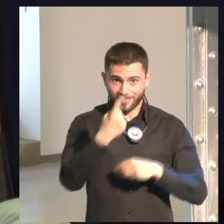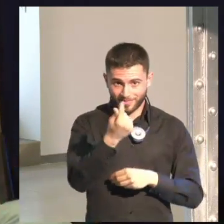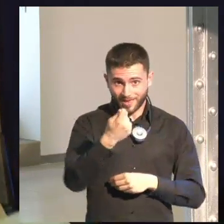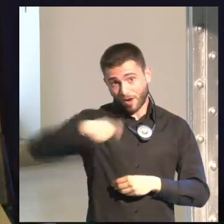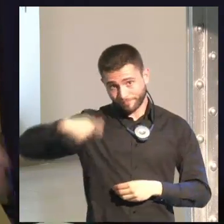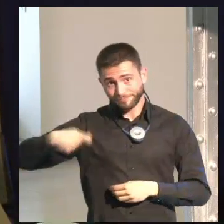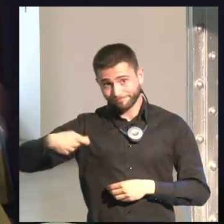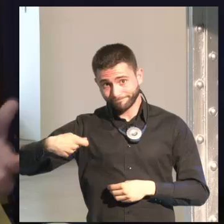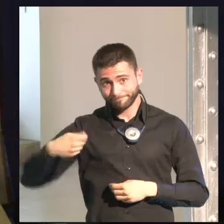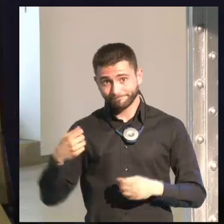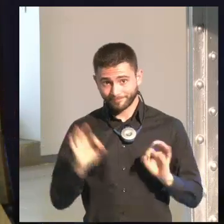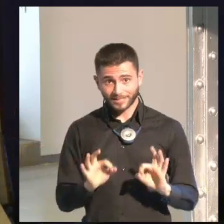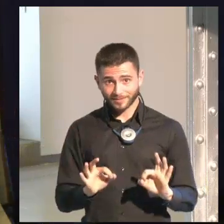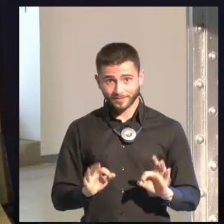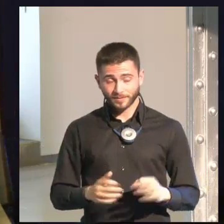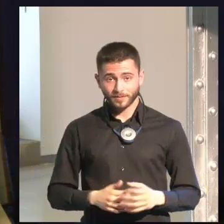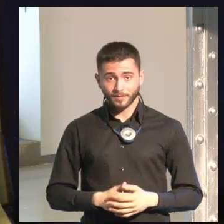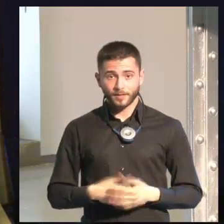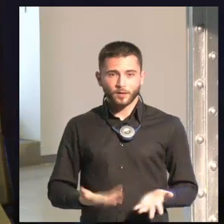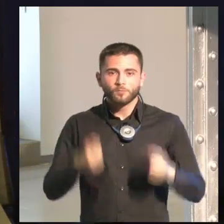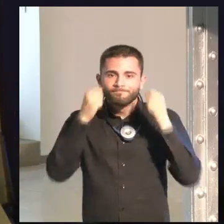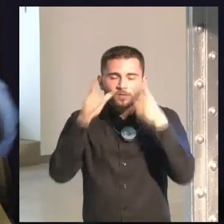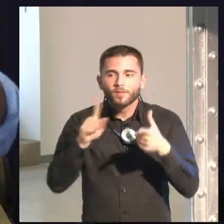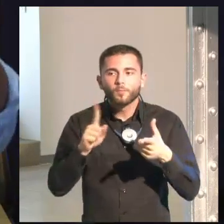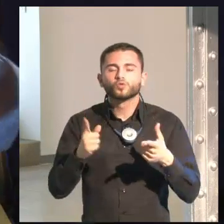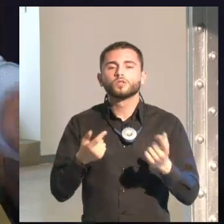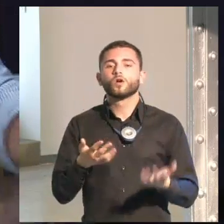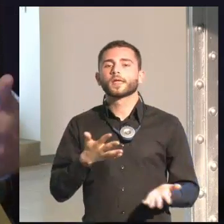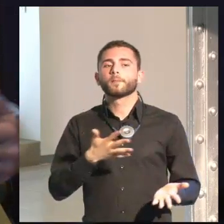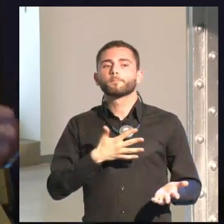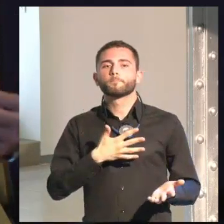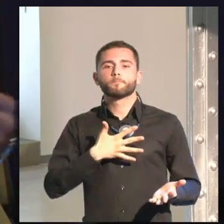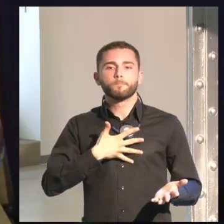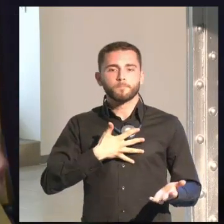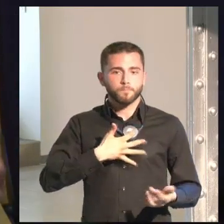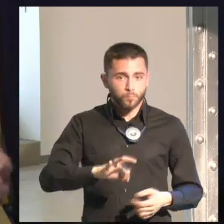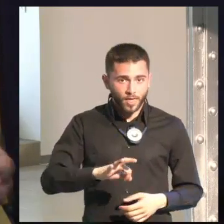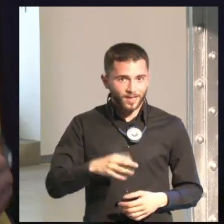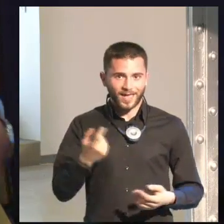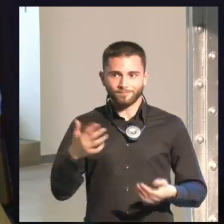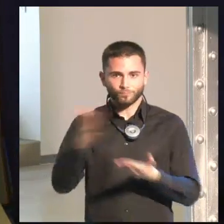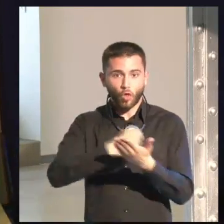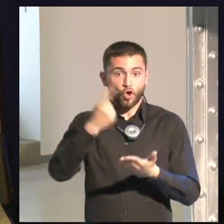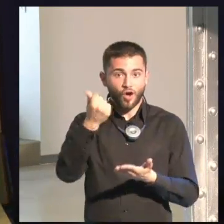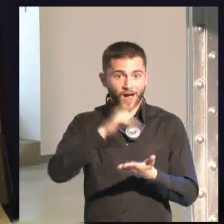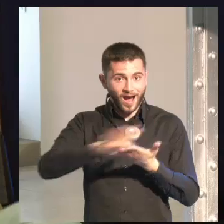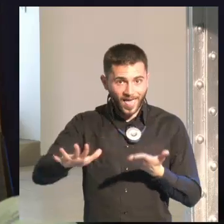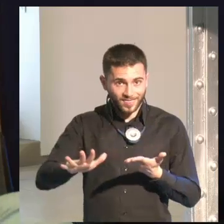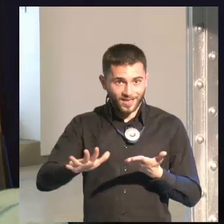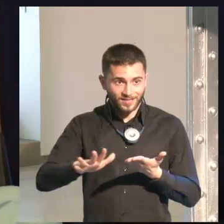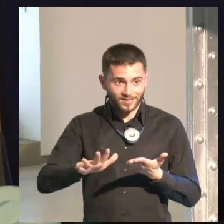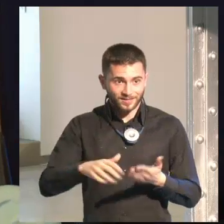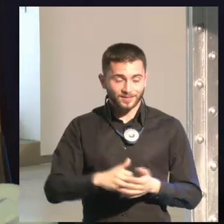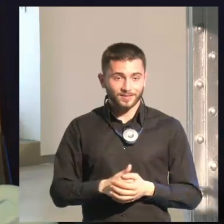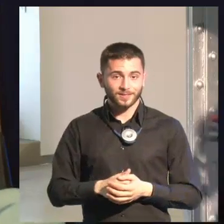Y no nos estamos dando cuenta de que probablemente esta dinámica de que todo sea gratis y que los datos